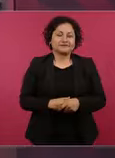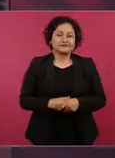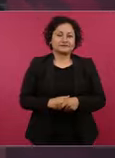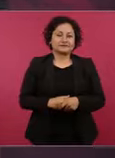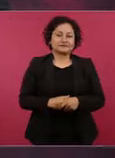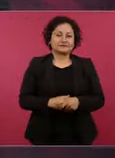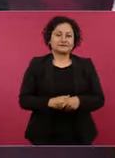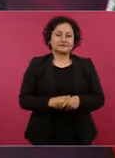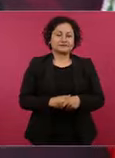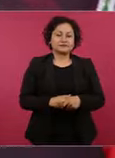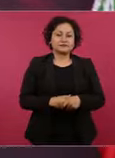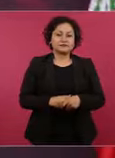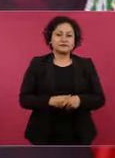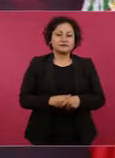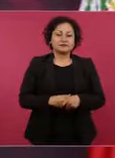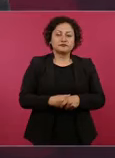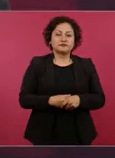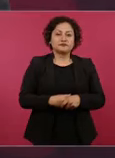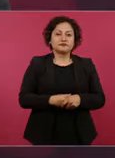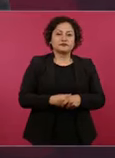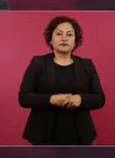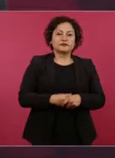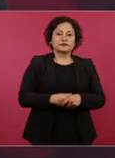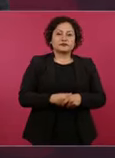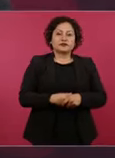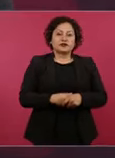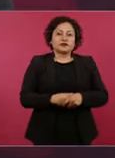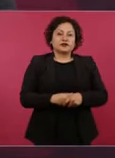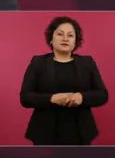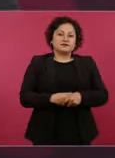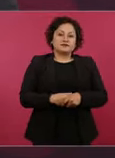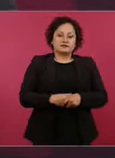apostando a la sequía,